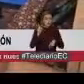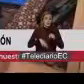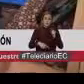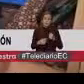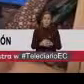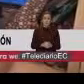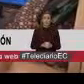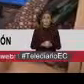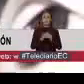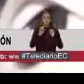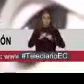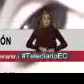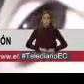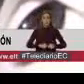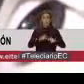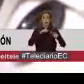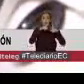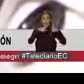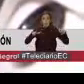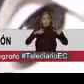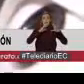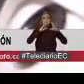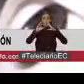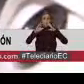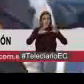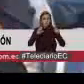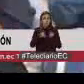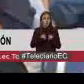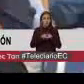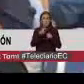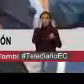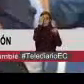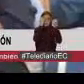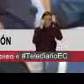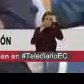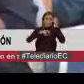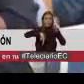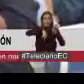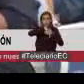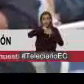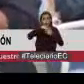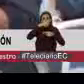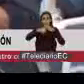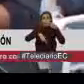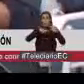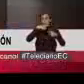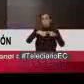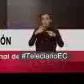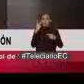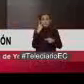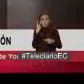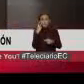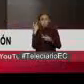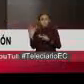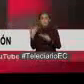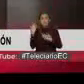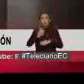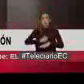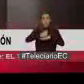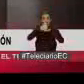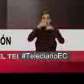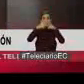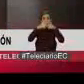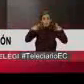en defender la libertad de expresión, aunque también se esbozaron criterios de que hay límites cuando se verifique que quien ejerce dicha